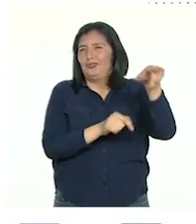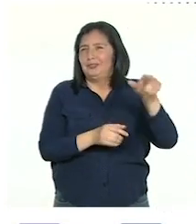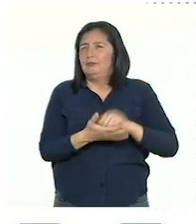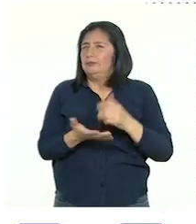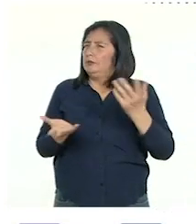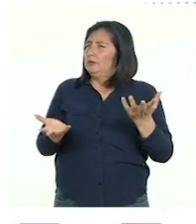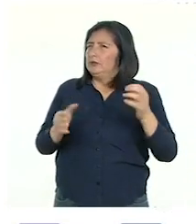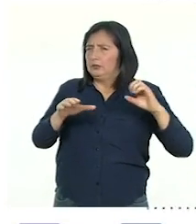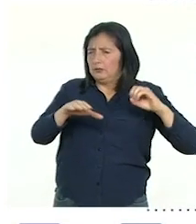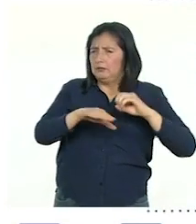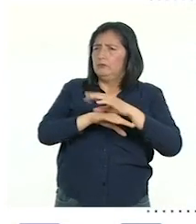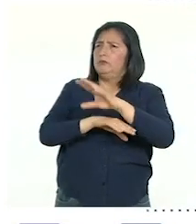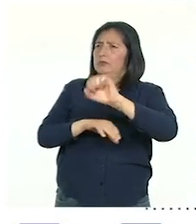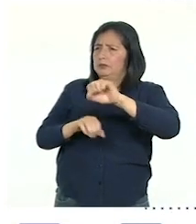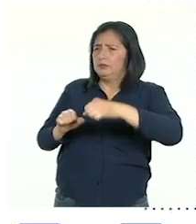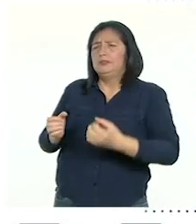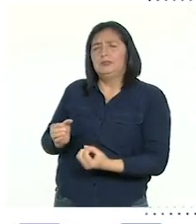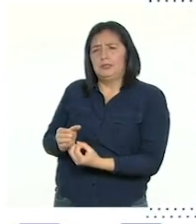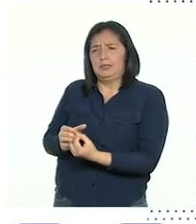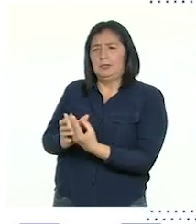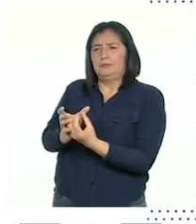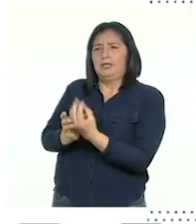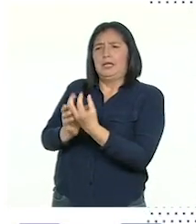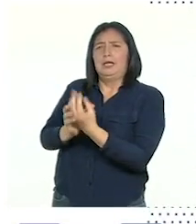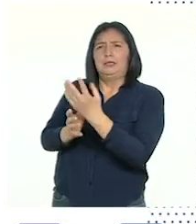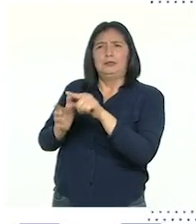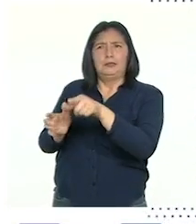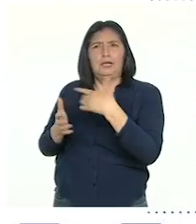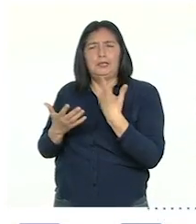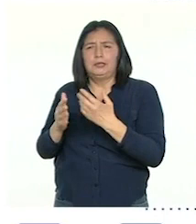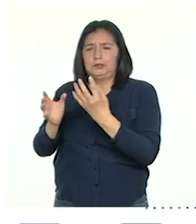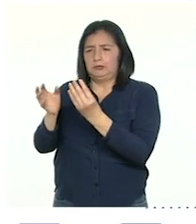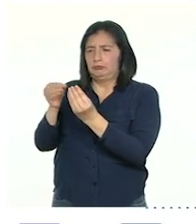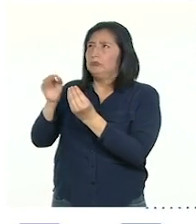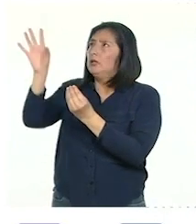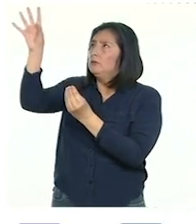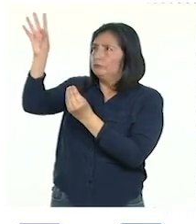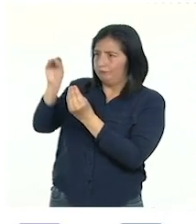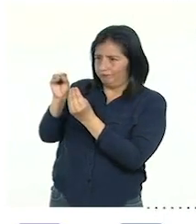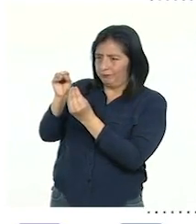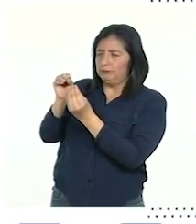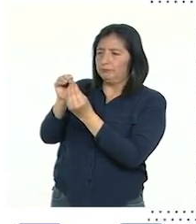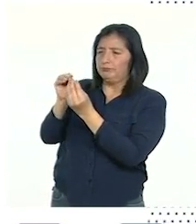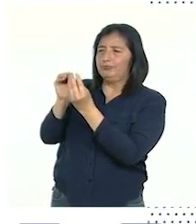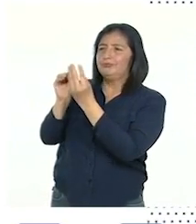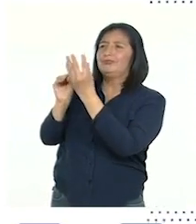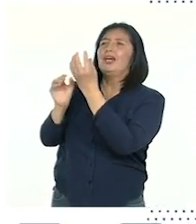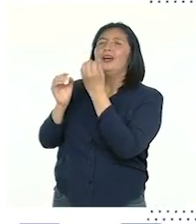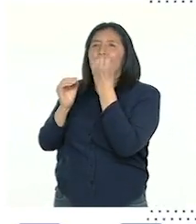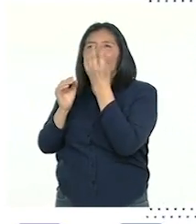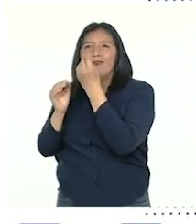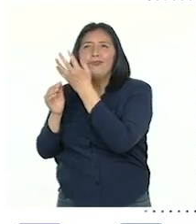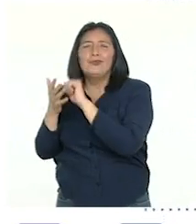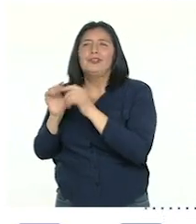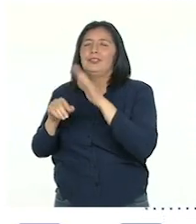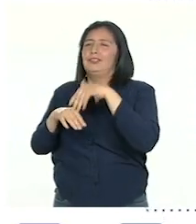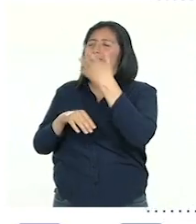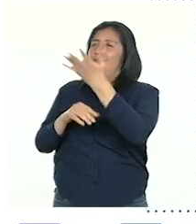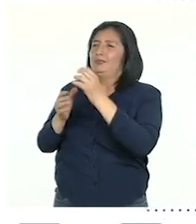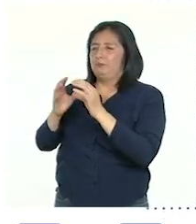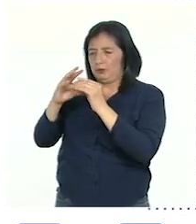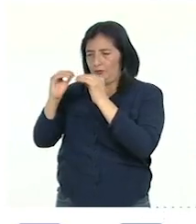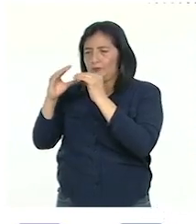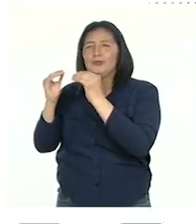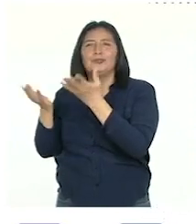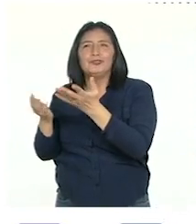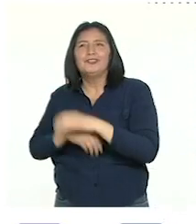llegada tiene influencia en las plantas, las cuales, gracias a sus fotorreceptores, activan los procesos de floración y aseguran luego la formación